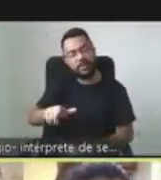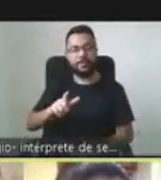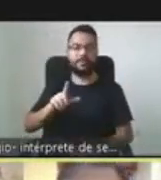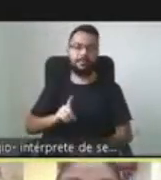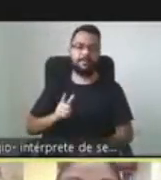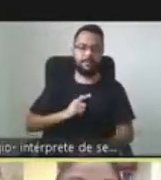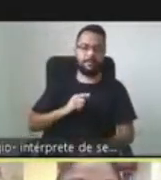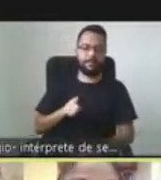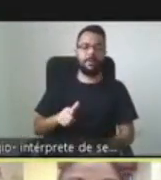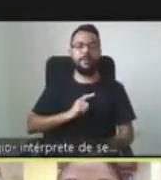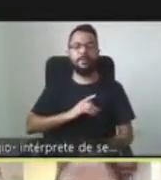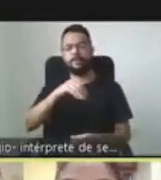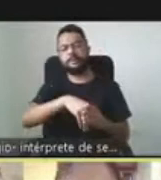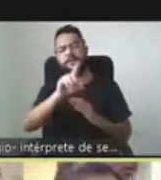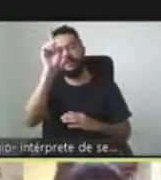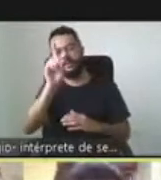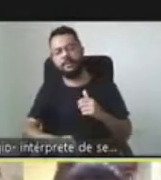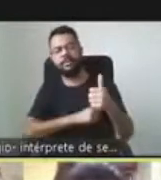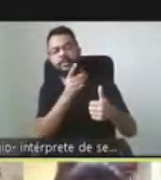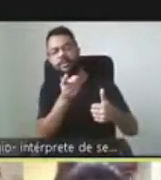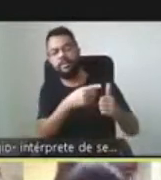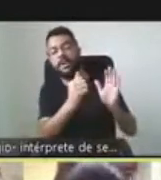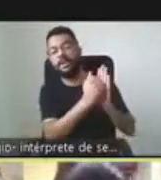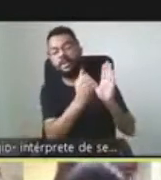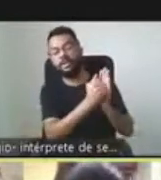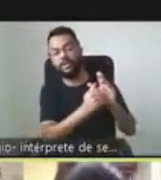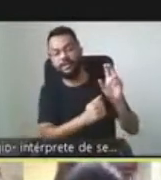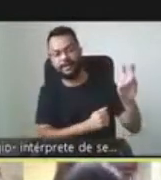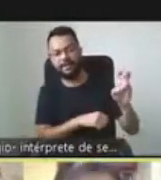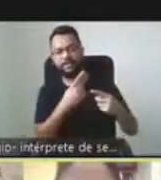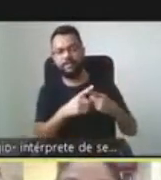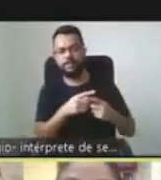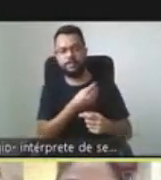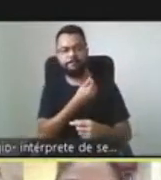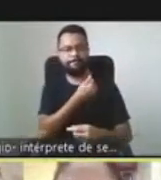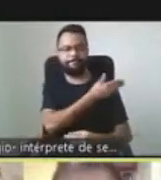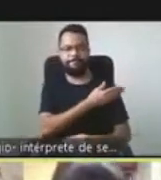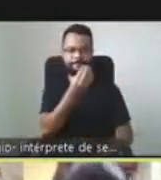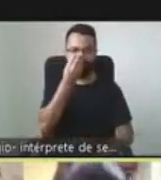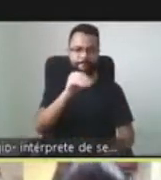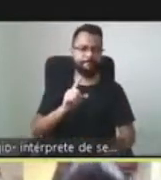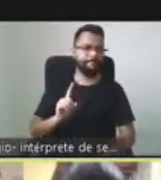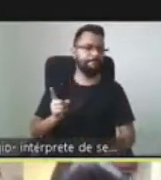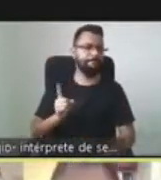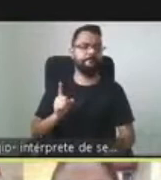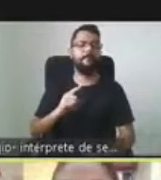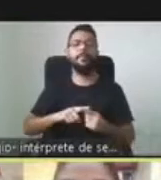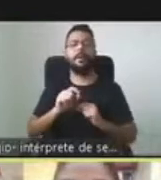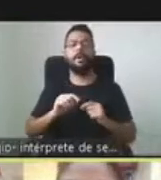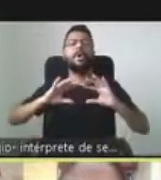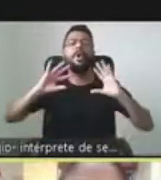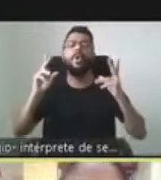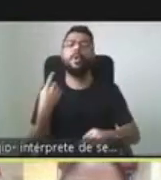derechos destaca la no discriminación. Todos somos iguales, todos tenemos derecho a que